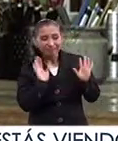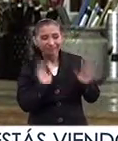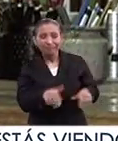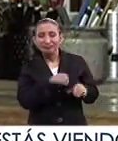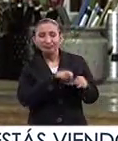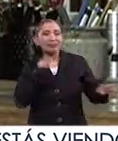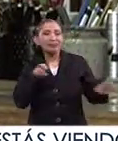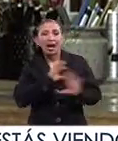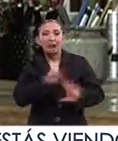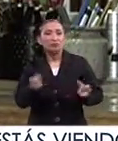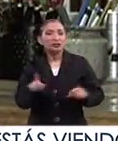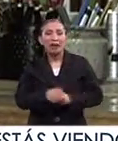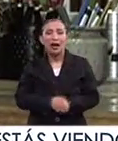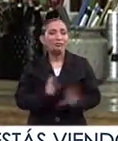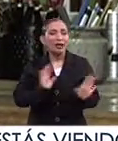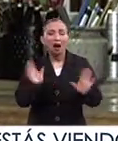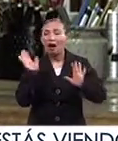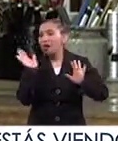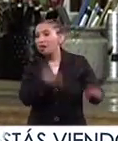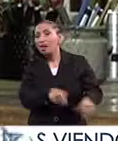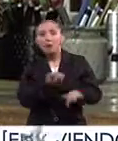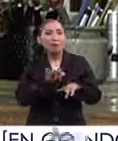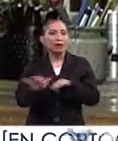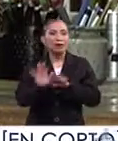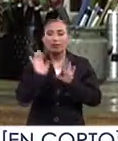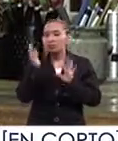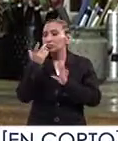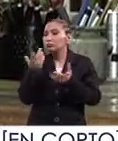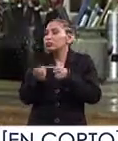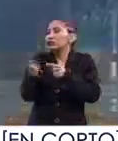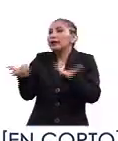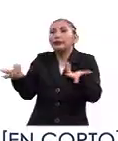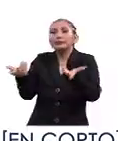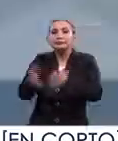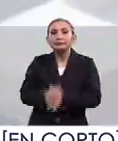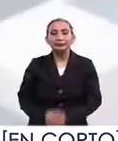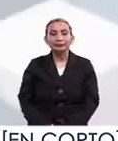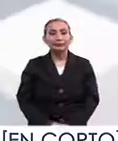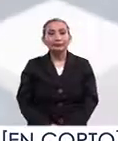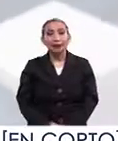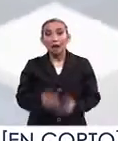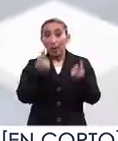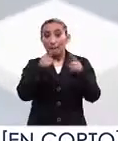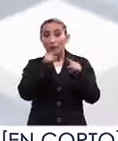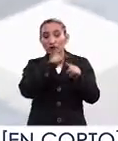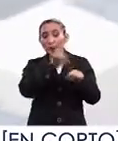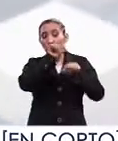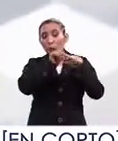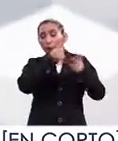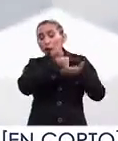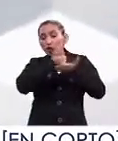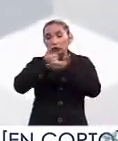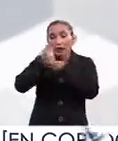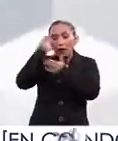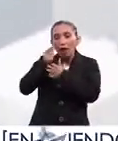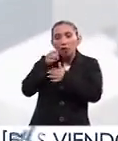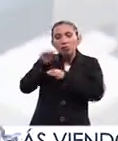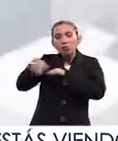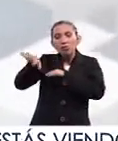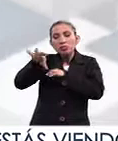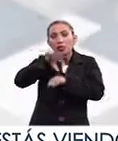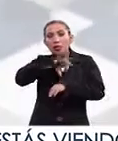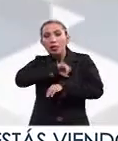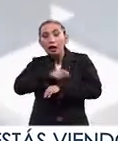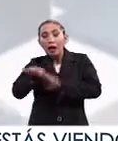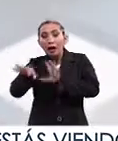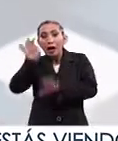y pues dejé la música. Y ya no sabía qué demonios hacer. La música lo fue guiando a su verdadera vocación,